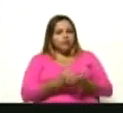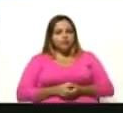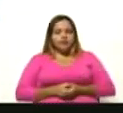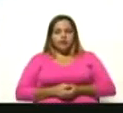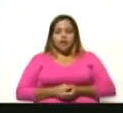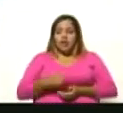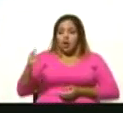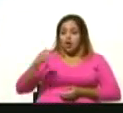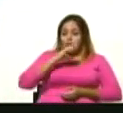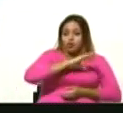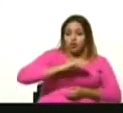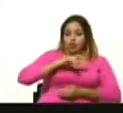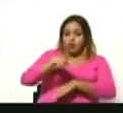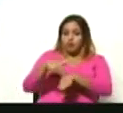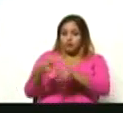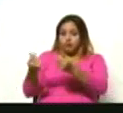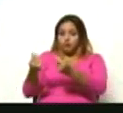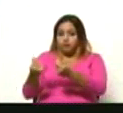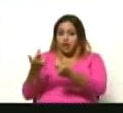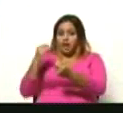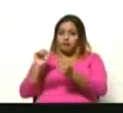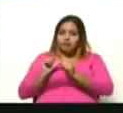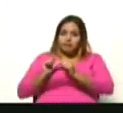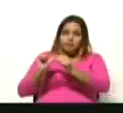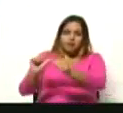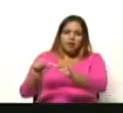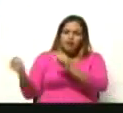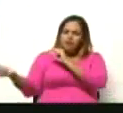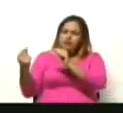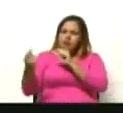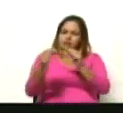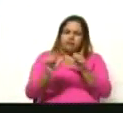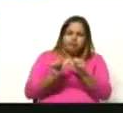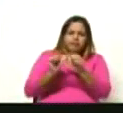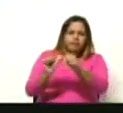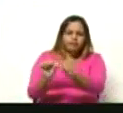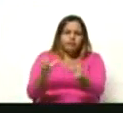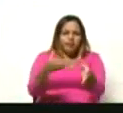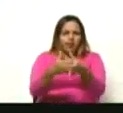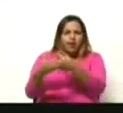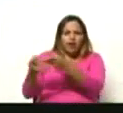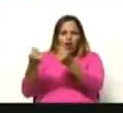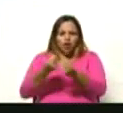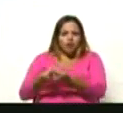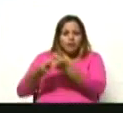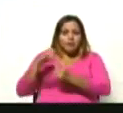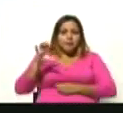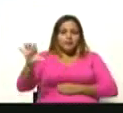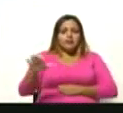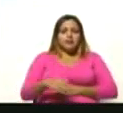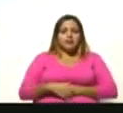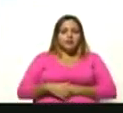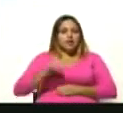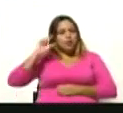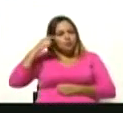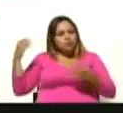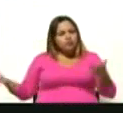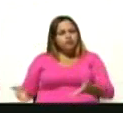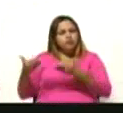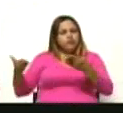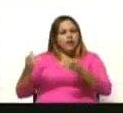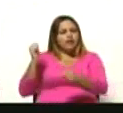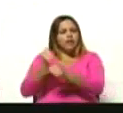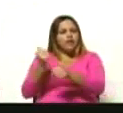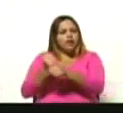Consejo Nacional de Economía Productiva se ha mantenido un diálogo permanente con los sectores económicos del país en aras de promover la